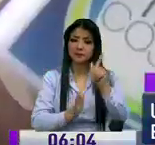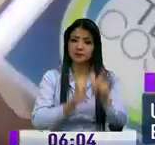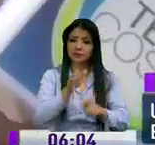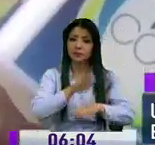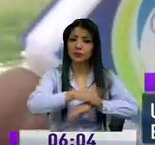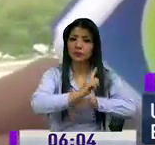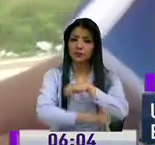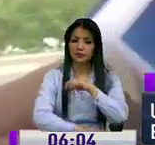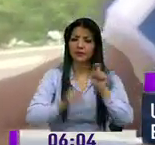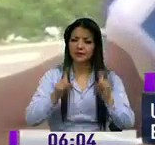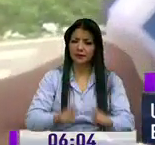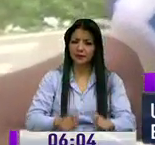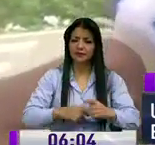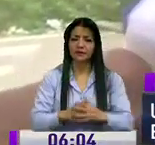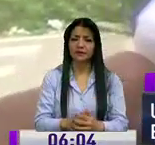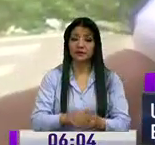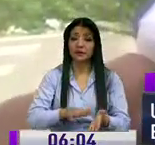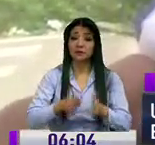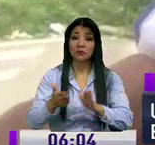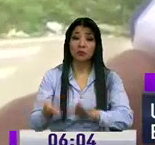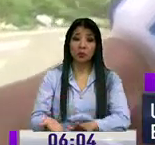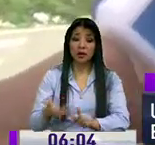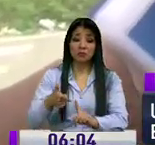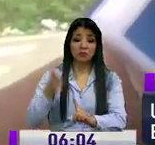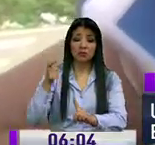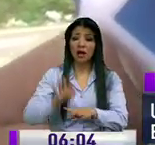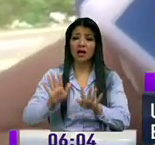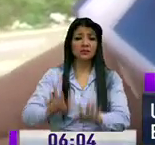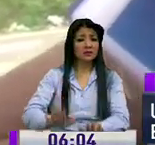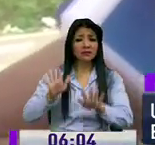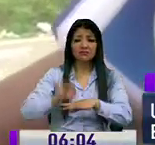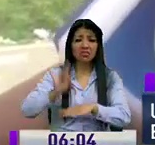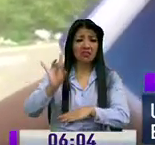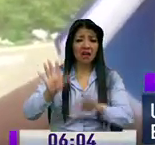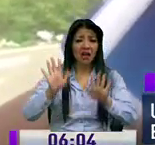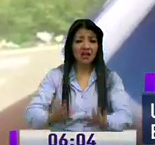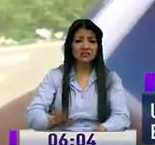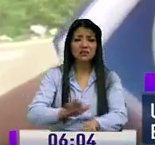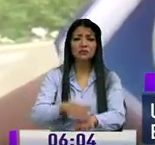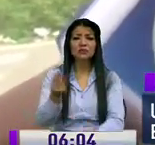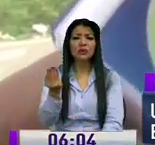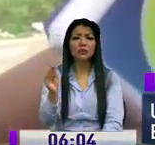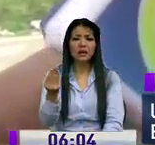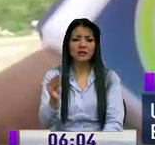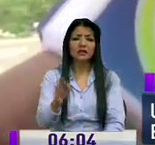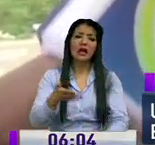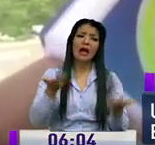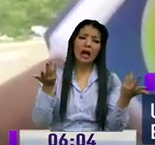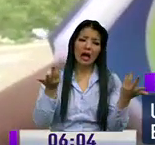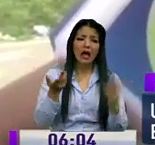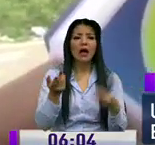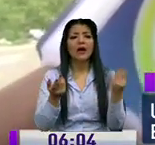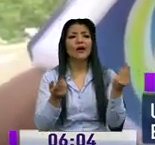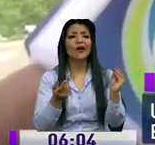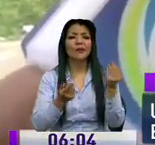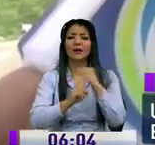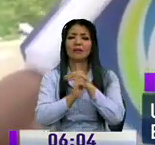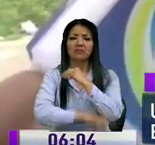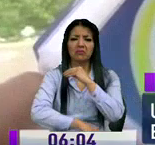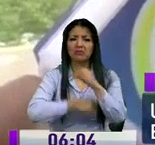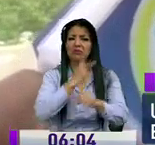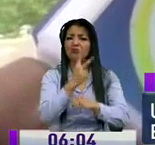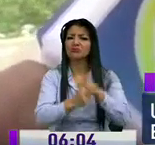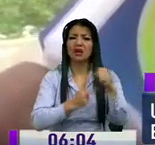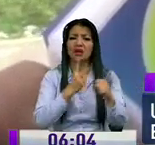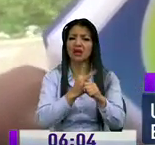es posible de que las muertes queden en la impunidad, porque son menores de edad los que matan, pagan 2-3 años